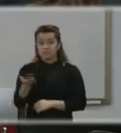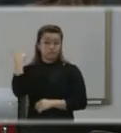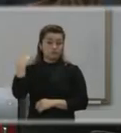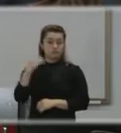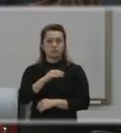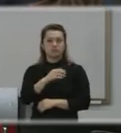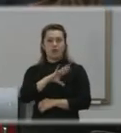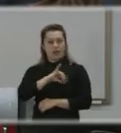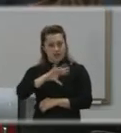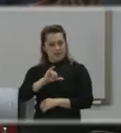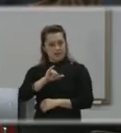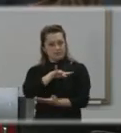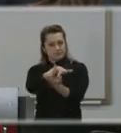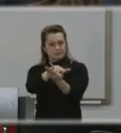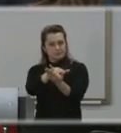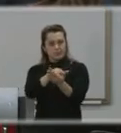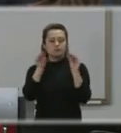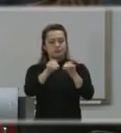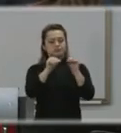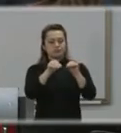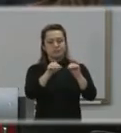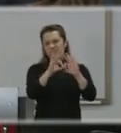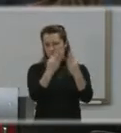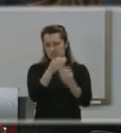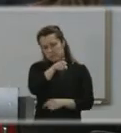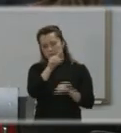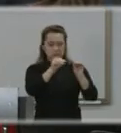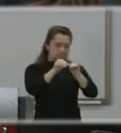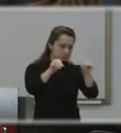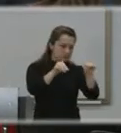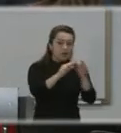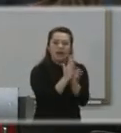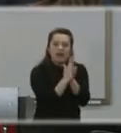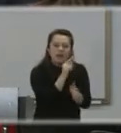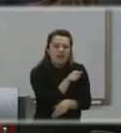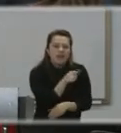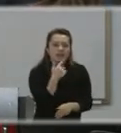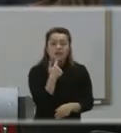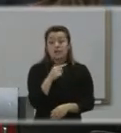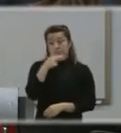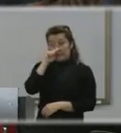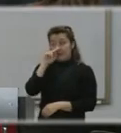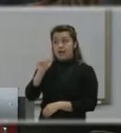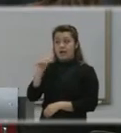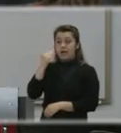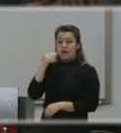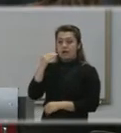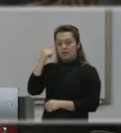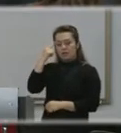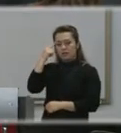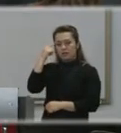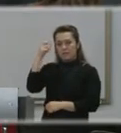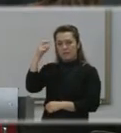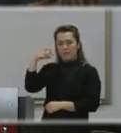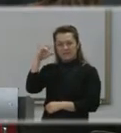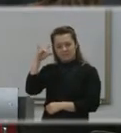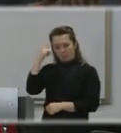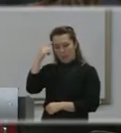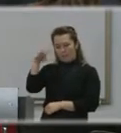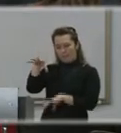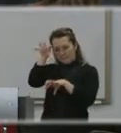una capacitación con personeros de familia y contaban la historia de una niña con discapacidad intelectual que